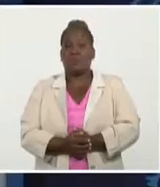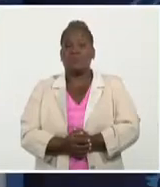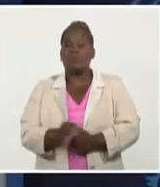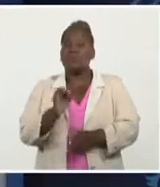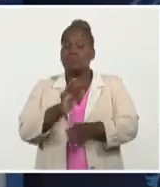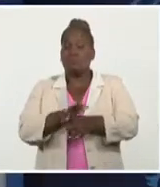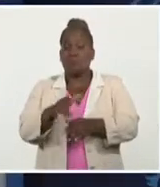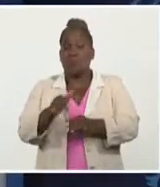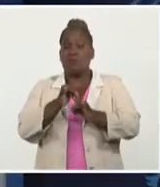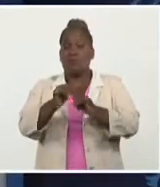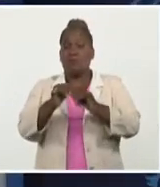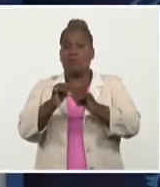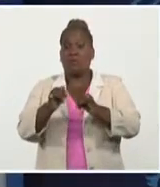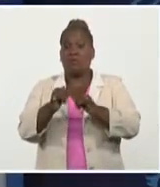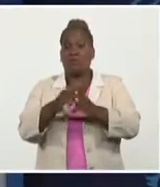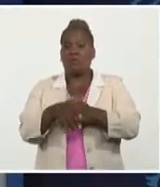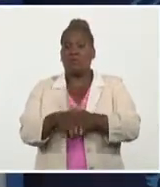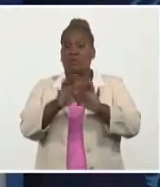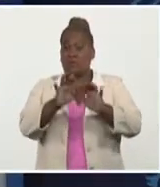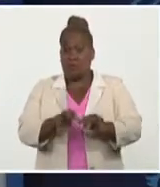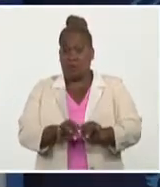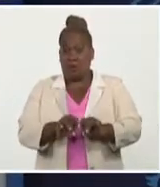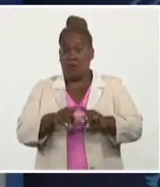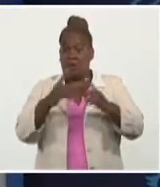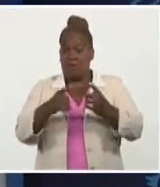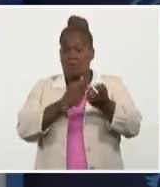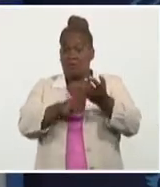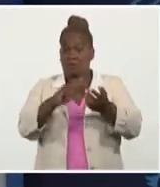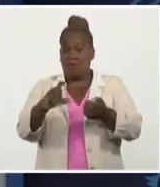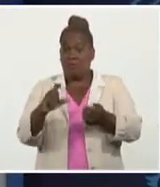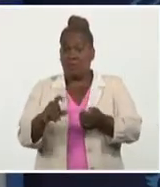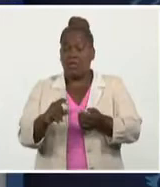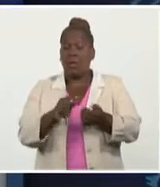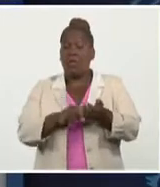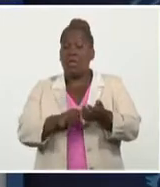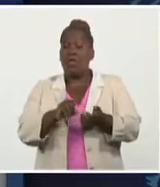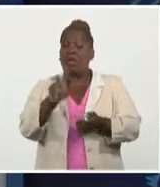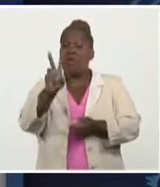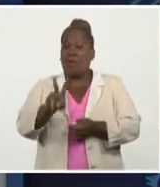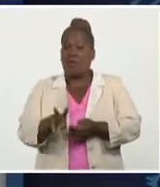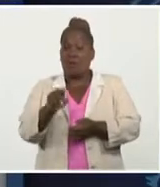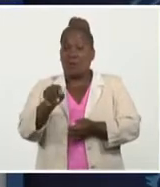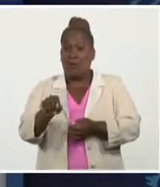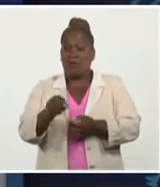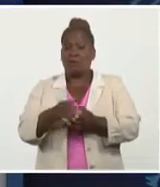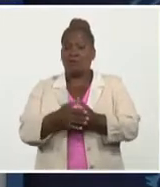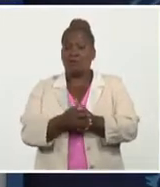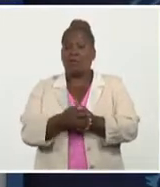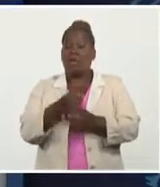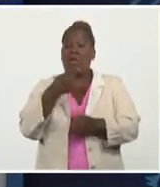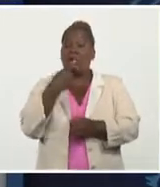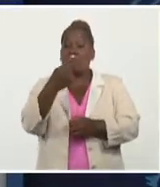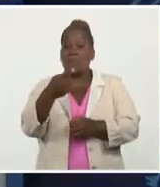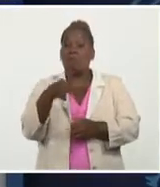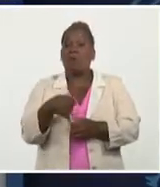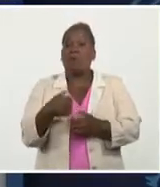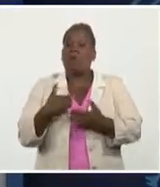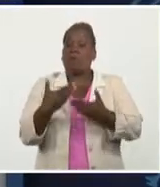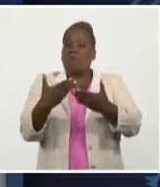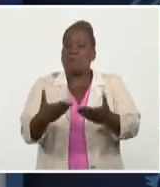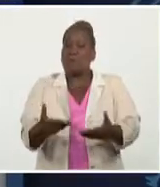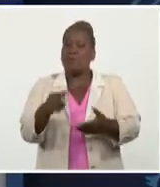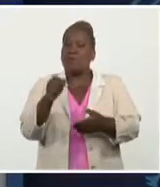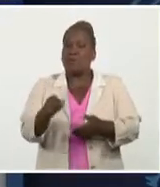Comenzamos con las informaciones. El secretario general del Partido Comunista de Vietnam, Nguyen Phu Chong, expresó hoy su admiración por la